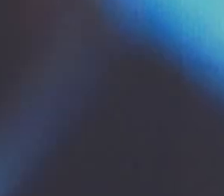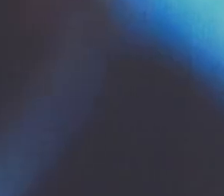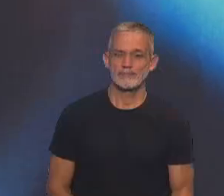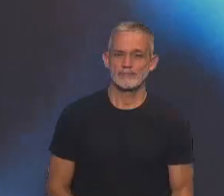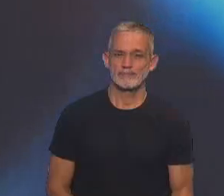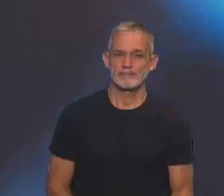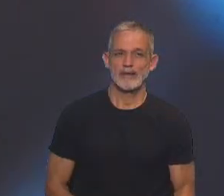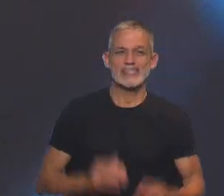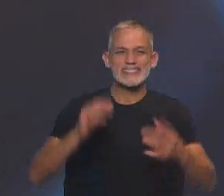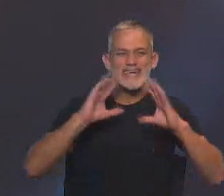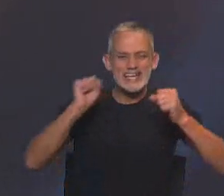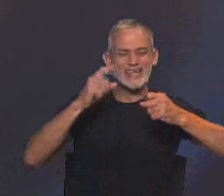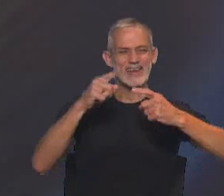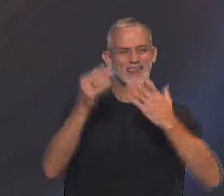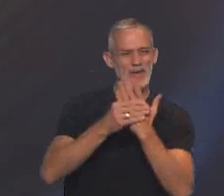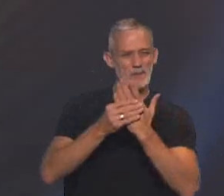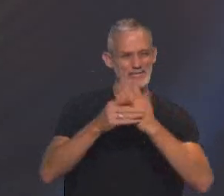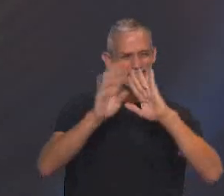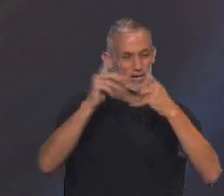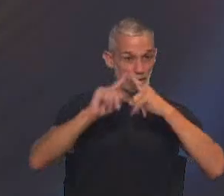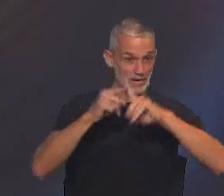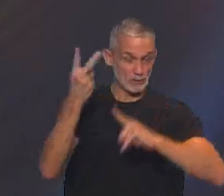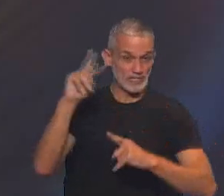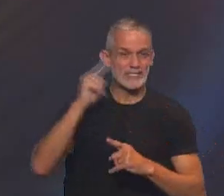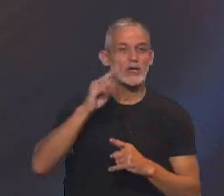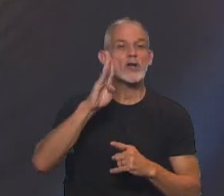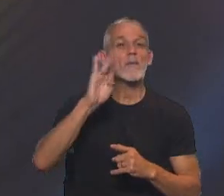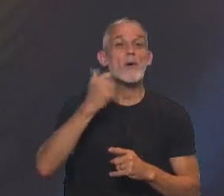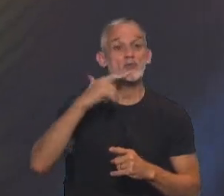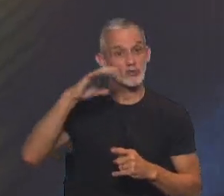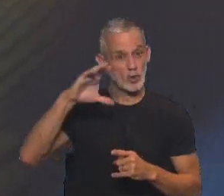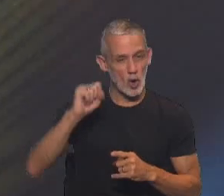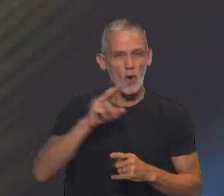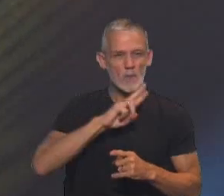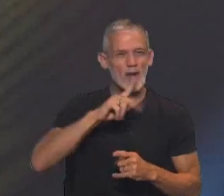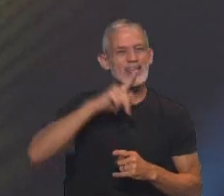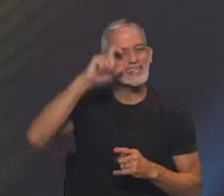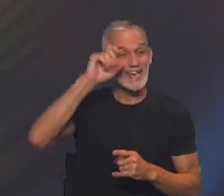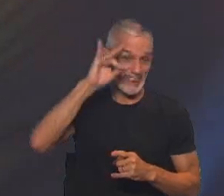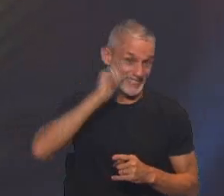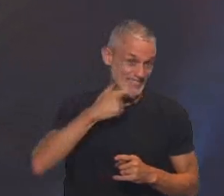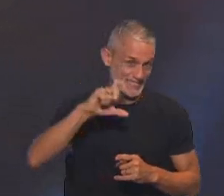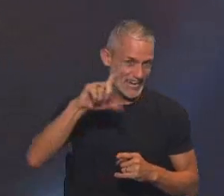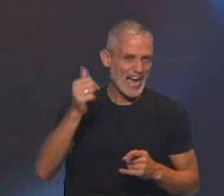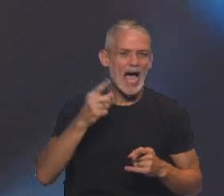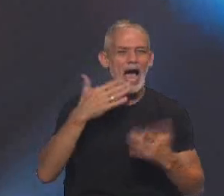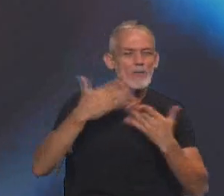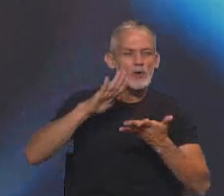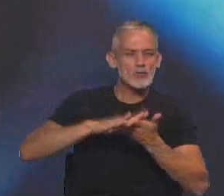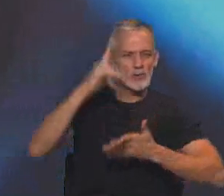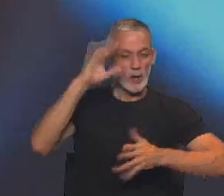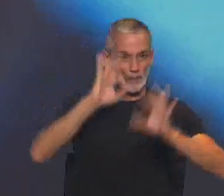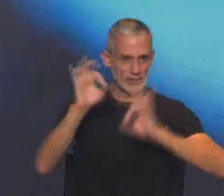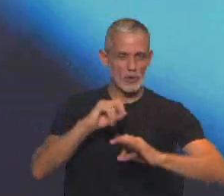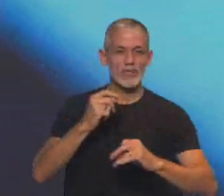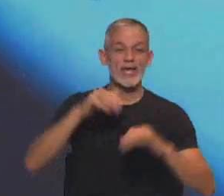económicas internacionales de la cancillería y obviamente hizo referencia al entendimiento que sorteó con éxito su paso por el congreso nacional